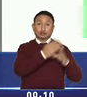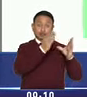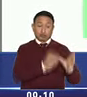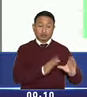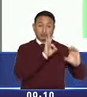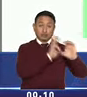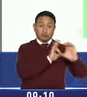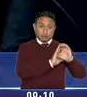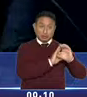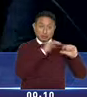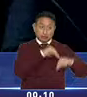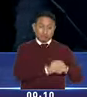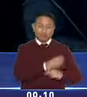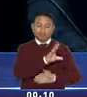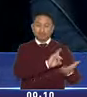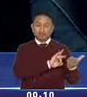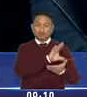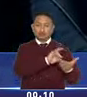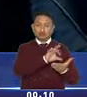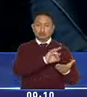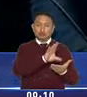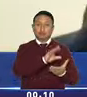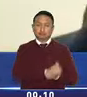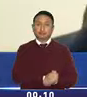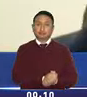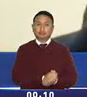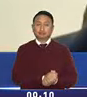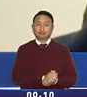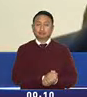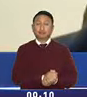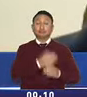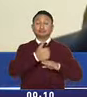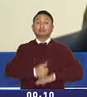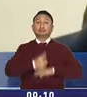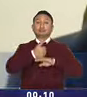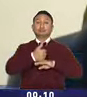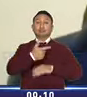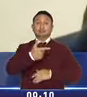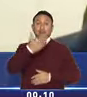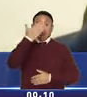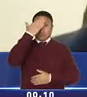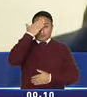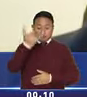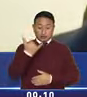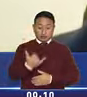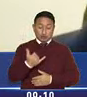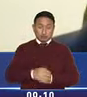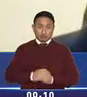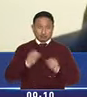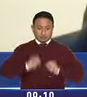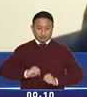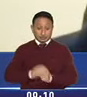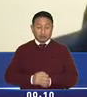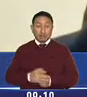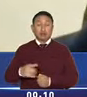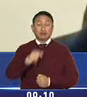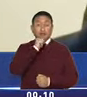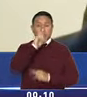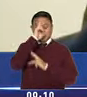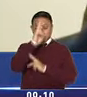del Consejo de Participación Ciudadana y Control Social. Y de que las autoridades sepan, pues, que ahora sí, cuando se incumple un